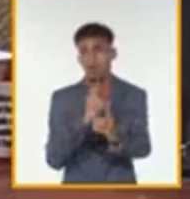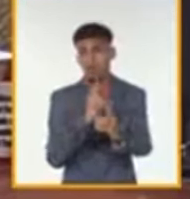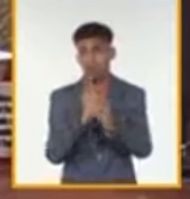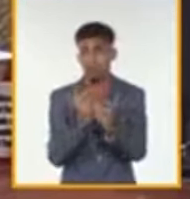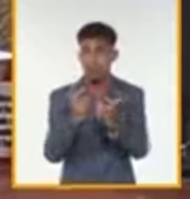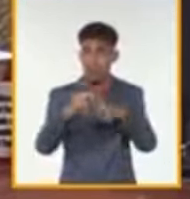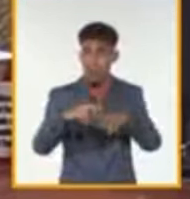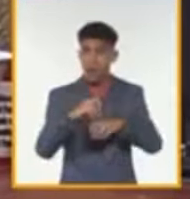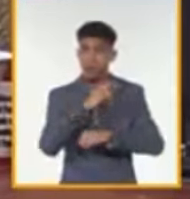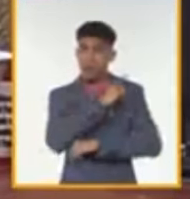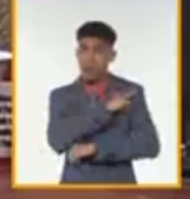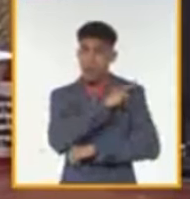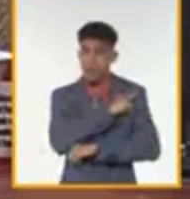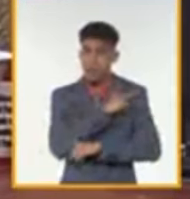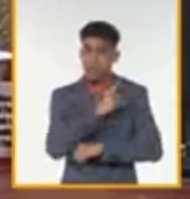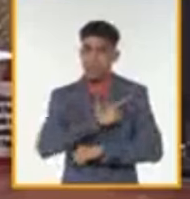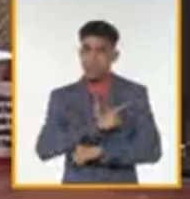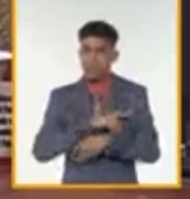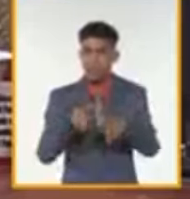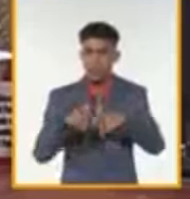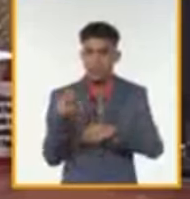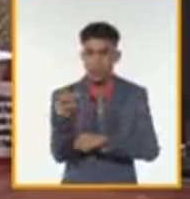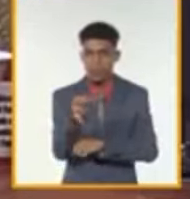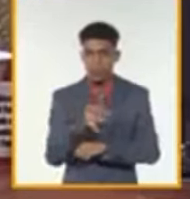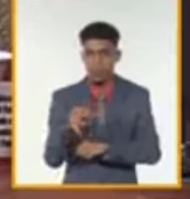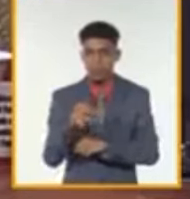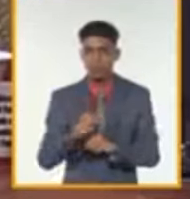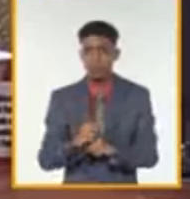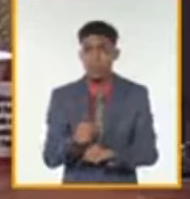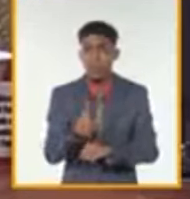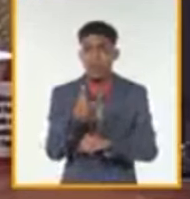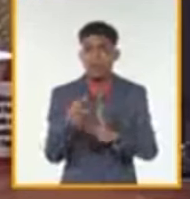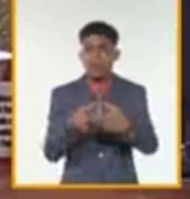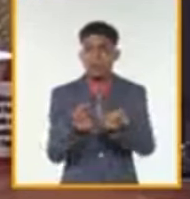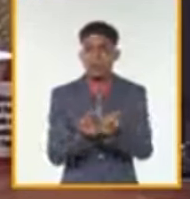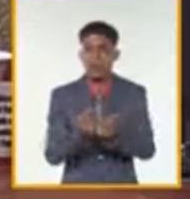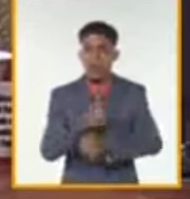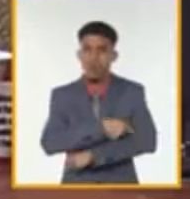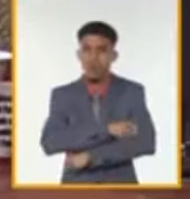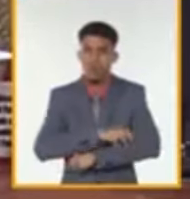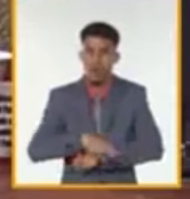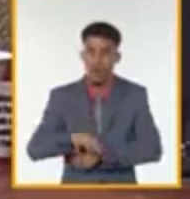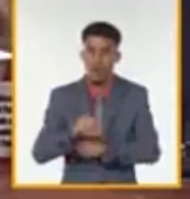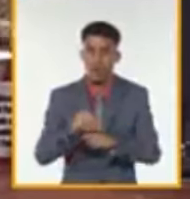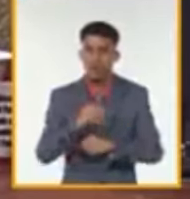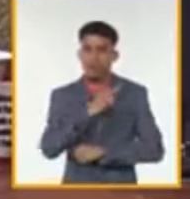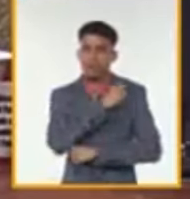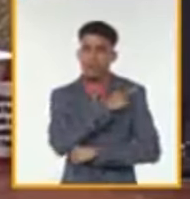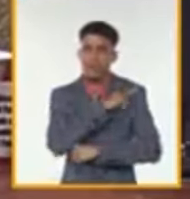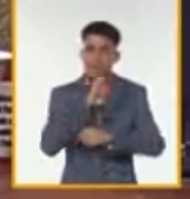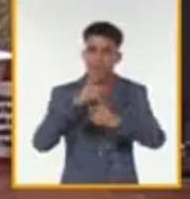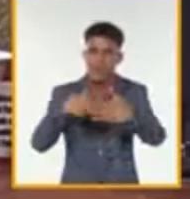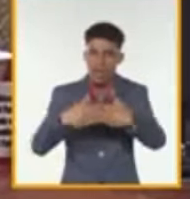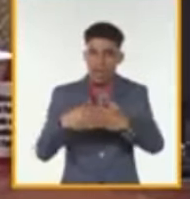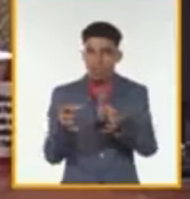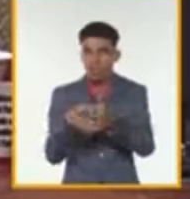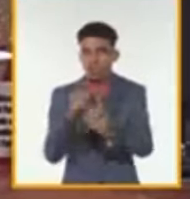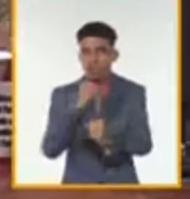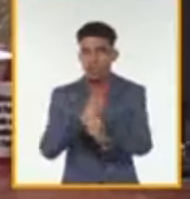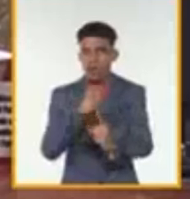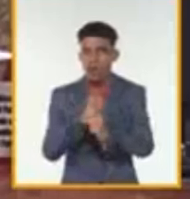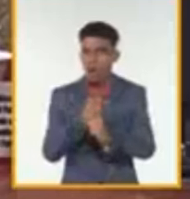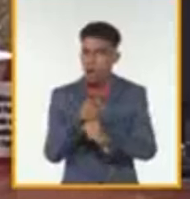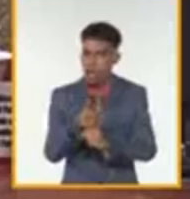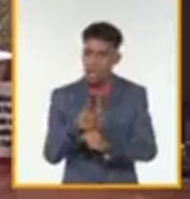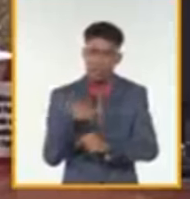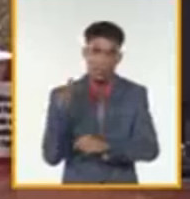gobierno delegados de la asamblea presidentes de Consejos populares directores de empresas con grupos de trabajo en todos los municipios donde